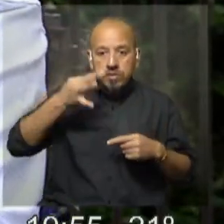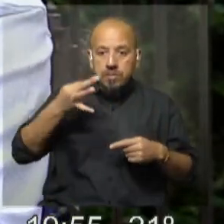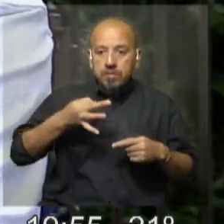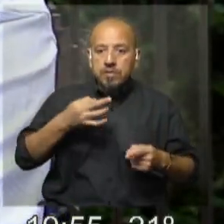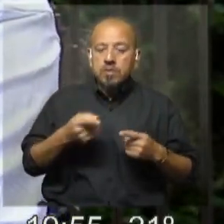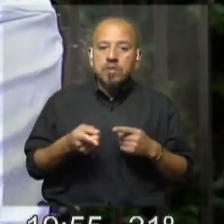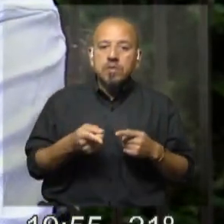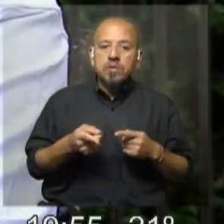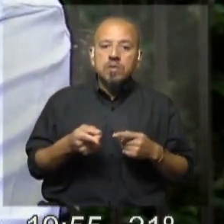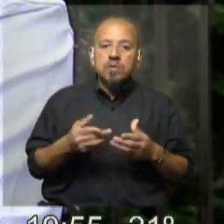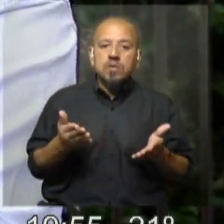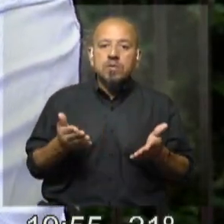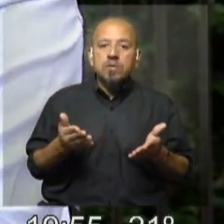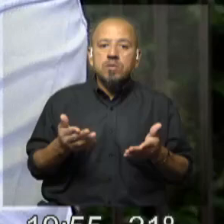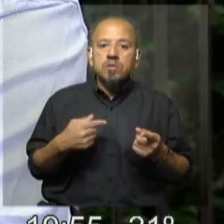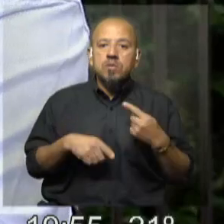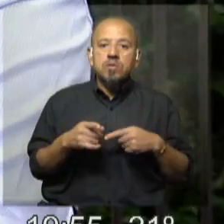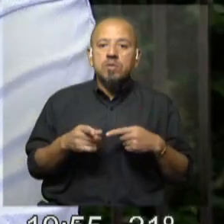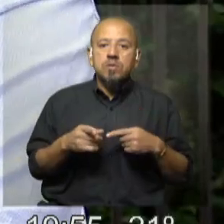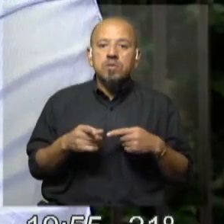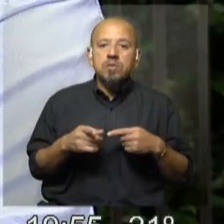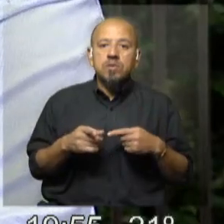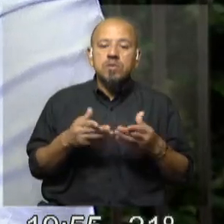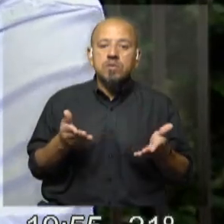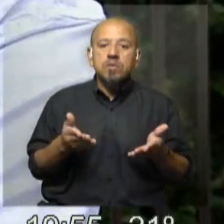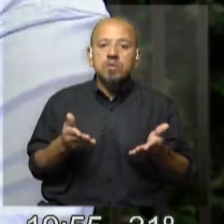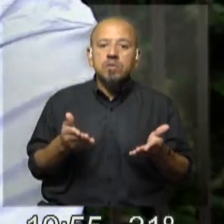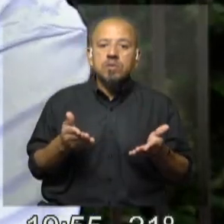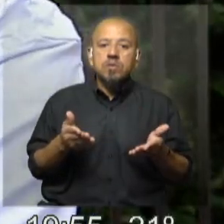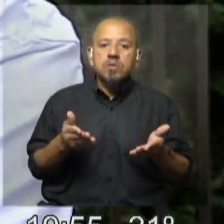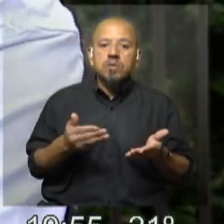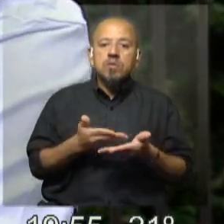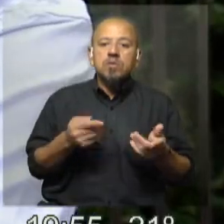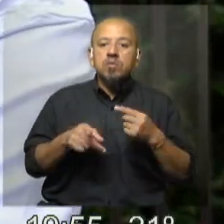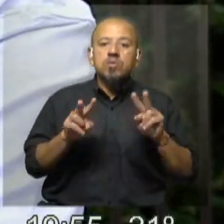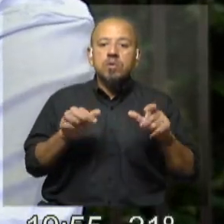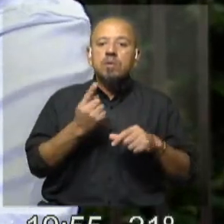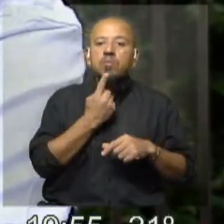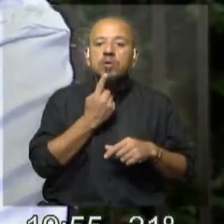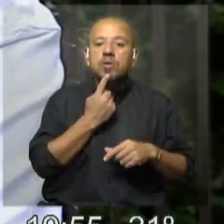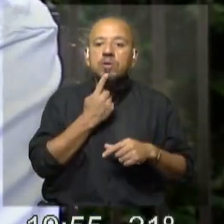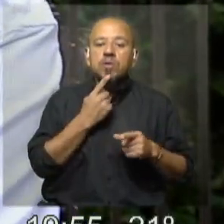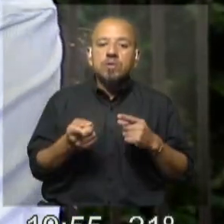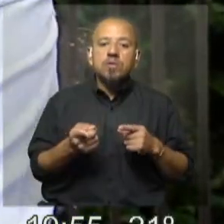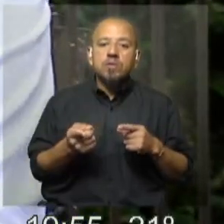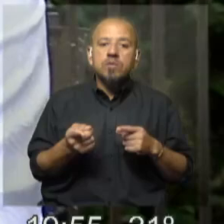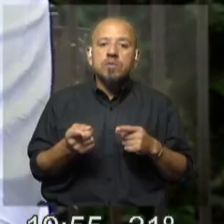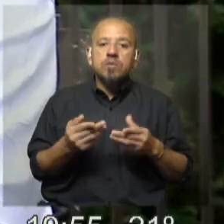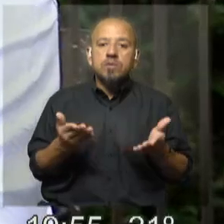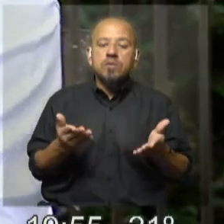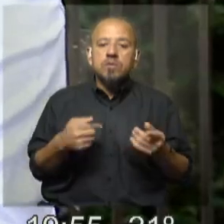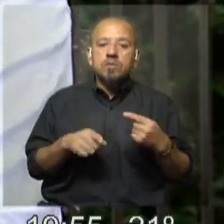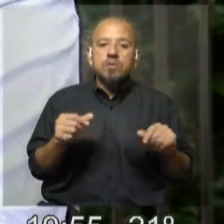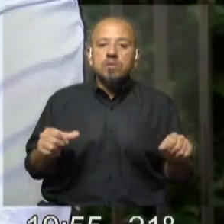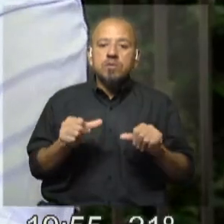de expansión de la transformación. Vivimos después una situación ante el sistema político con el cual después de las rondas que hicimos